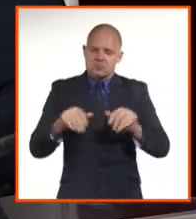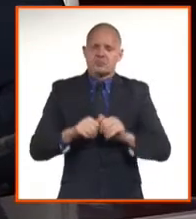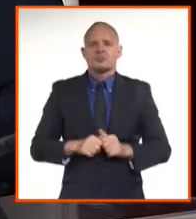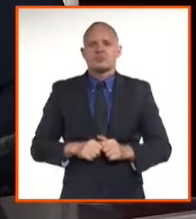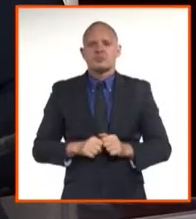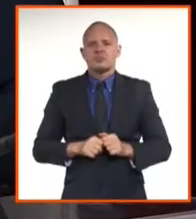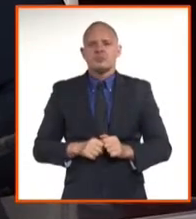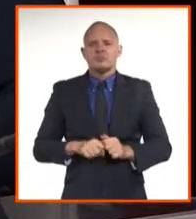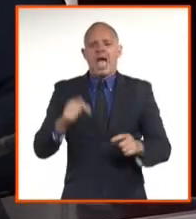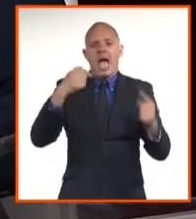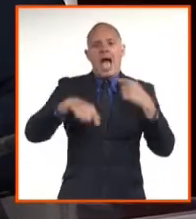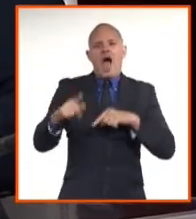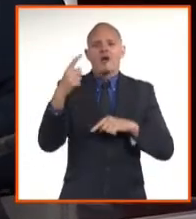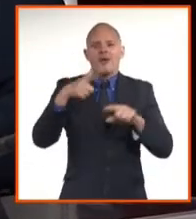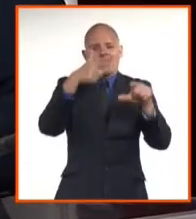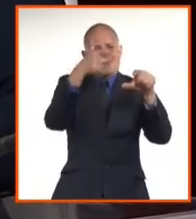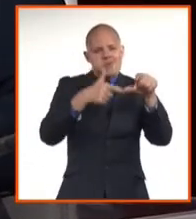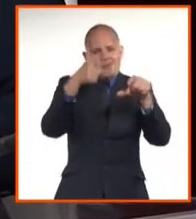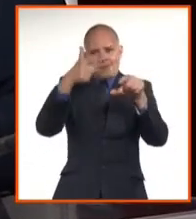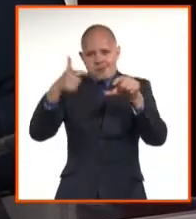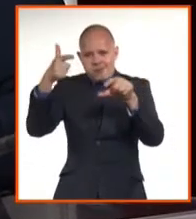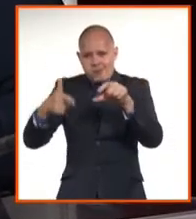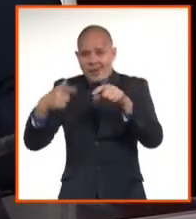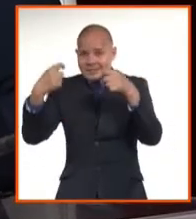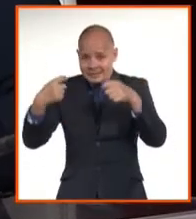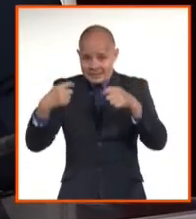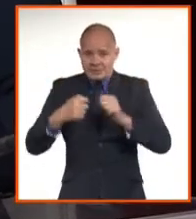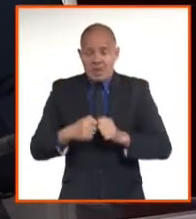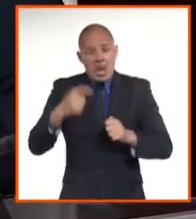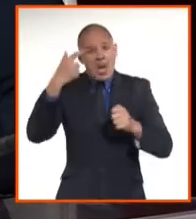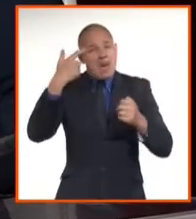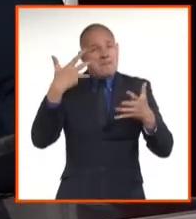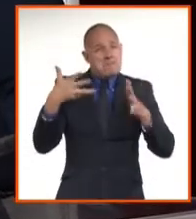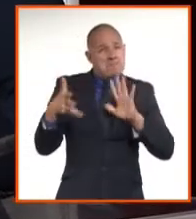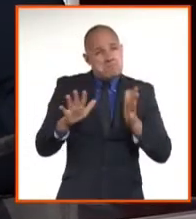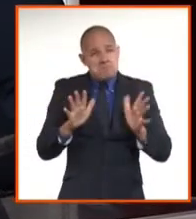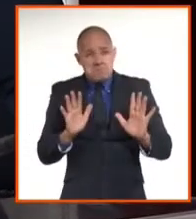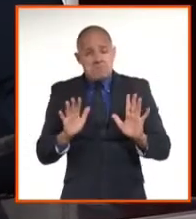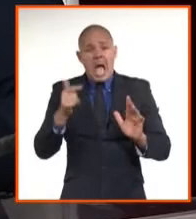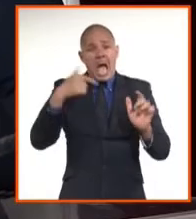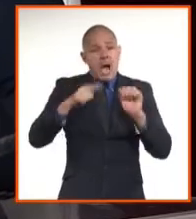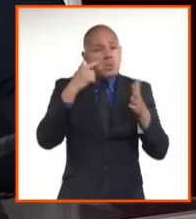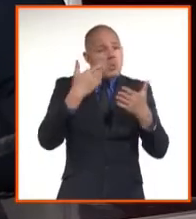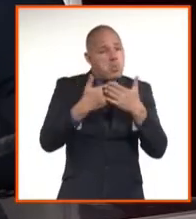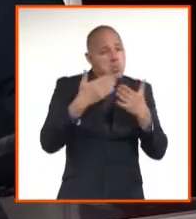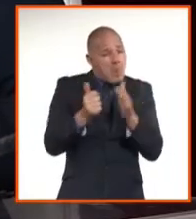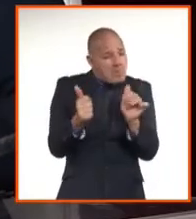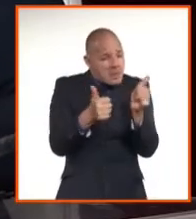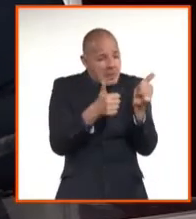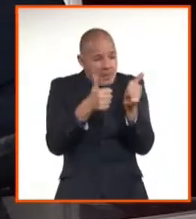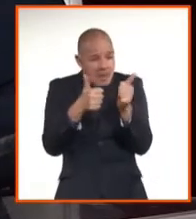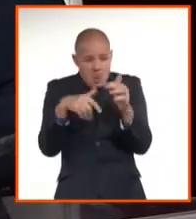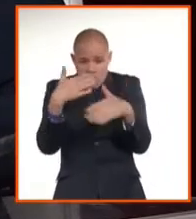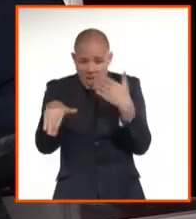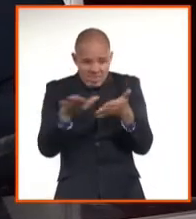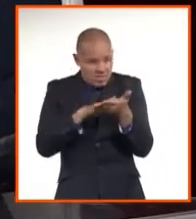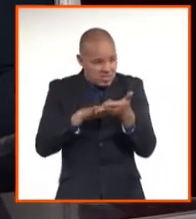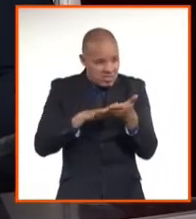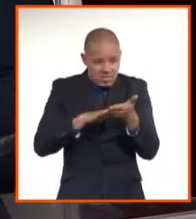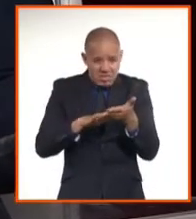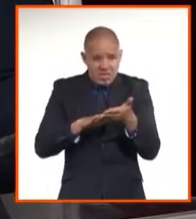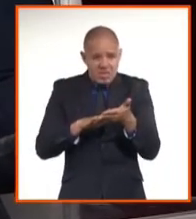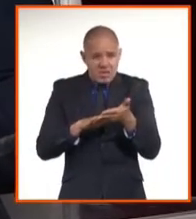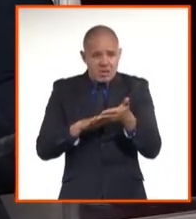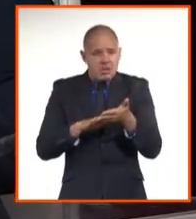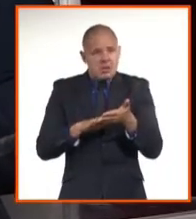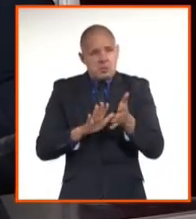las membranas de sellaje que ellos tienen. Estamos estimando que si durante la prueba hidráulica no sale ningún otro defecto en ningún otro tubo, entonces